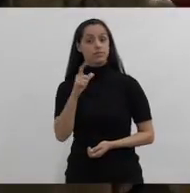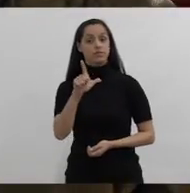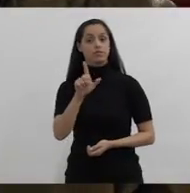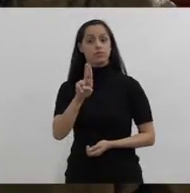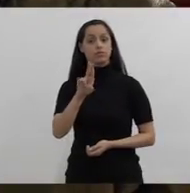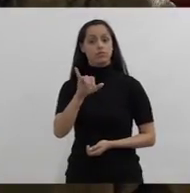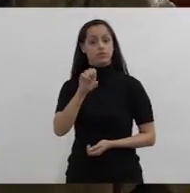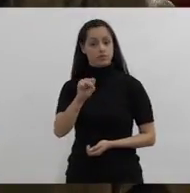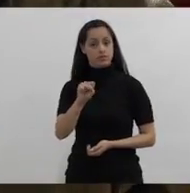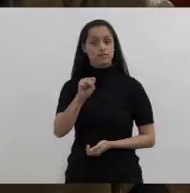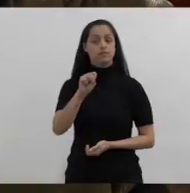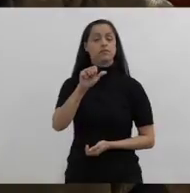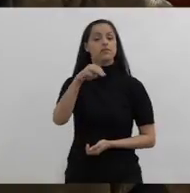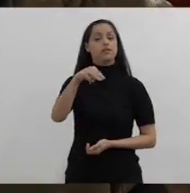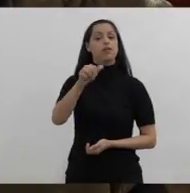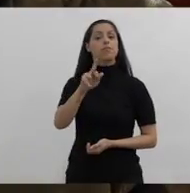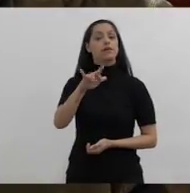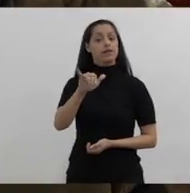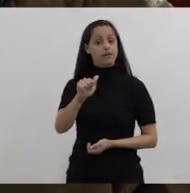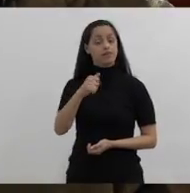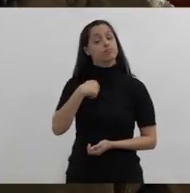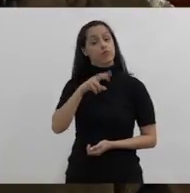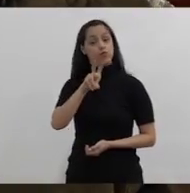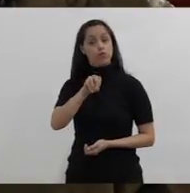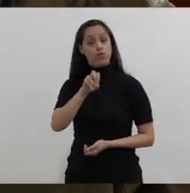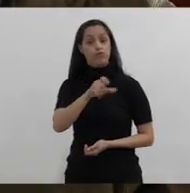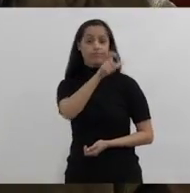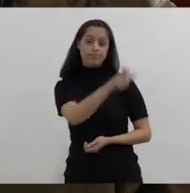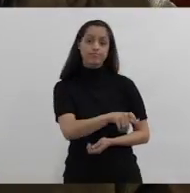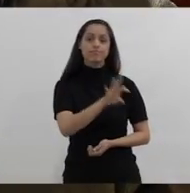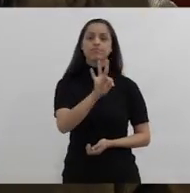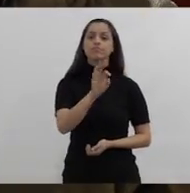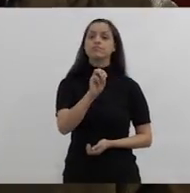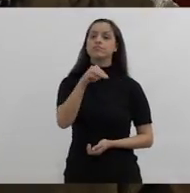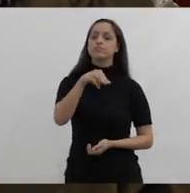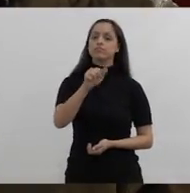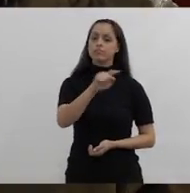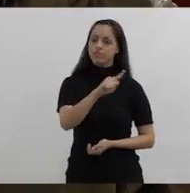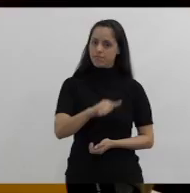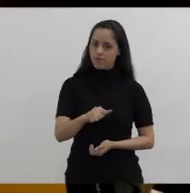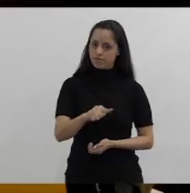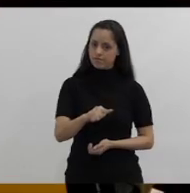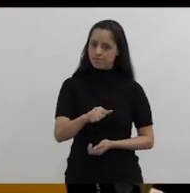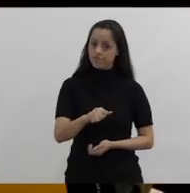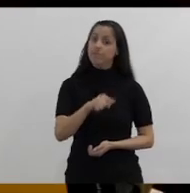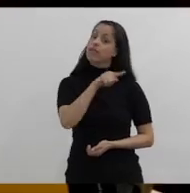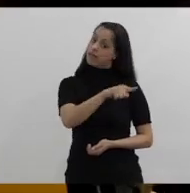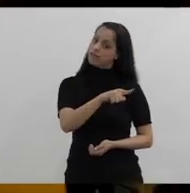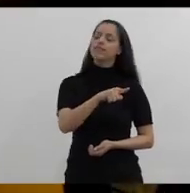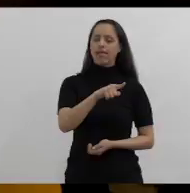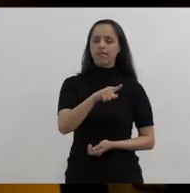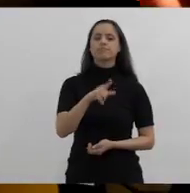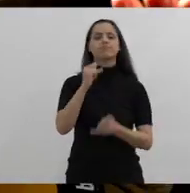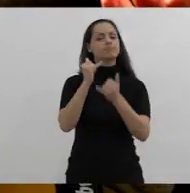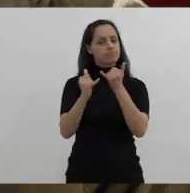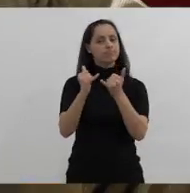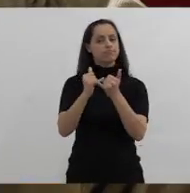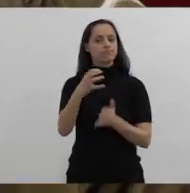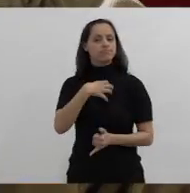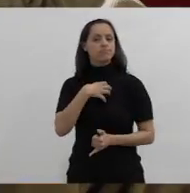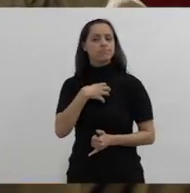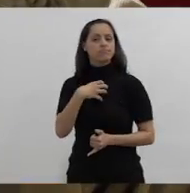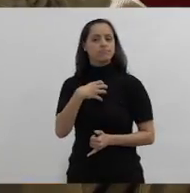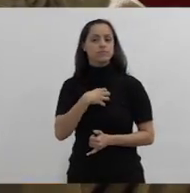Luis María del Castillo, abuelo de Tomás Micone, es decir, que tiene algunas